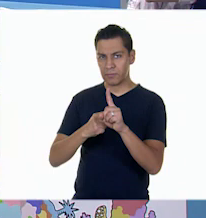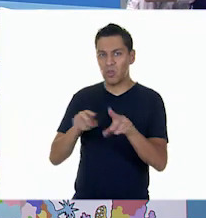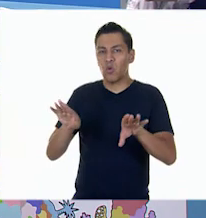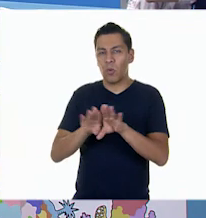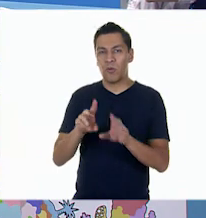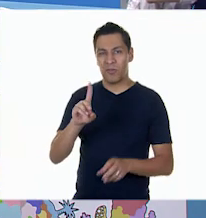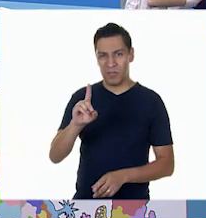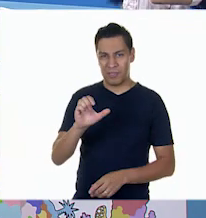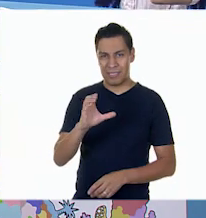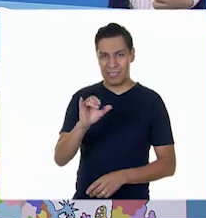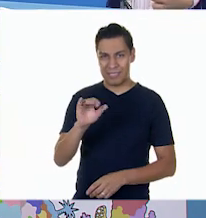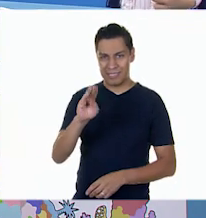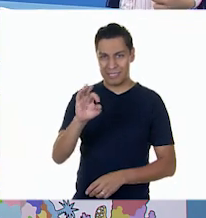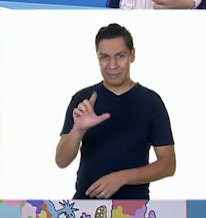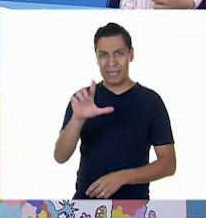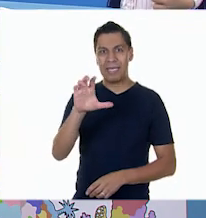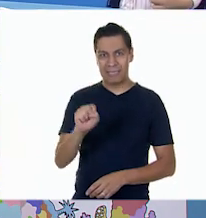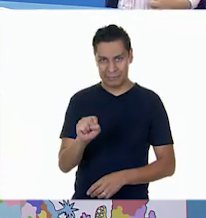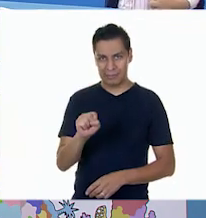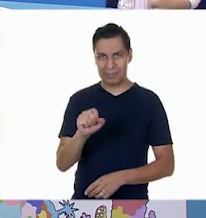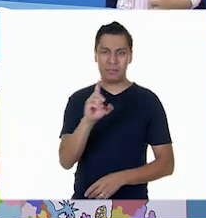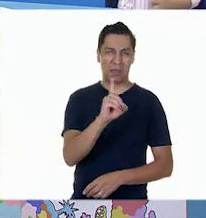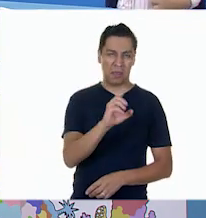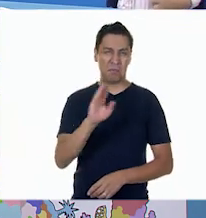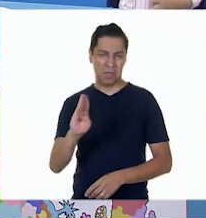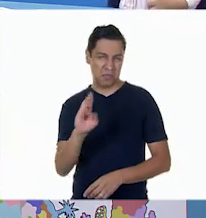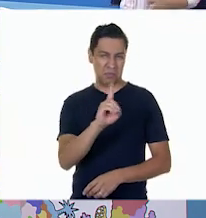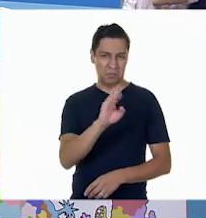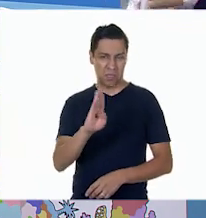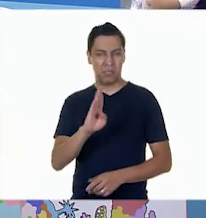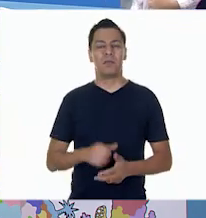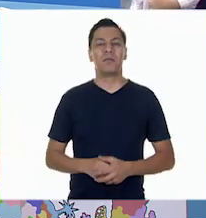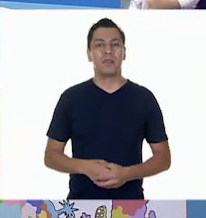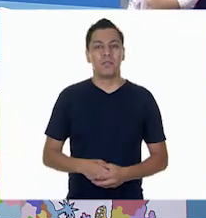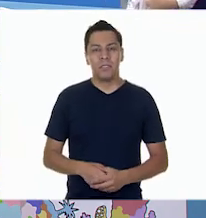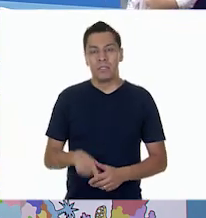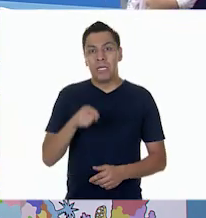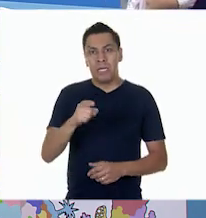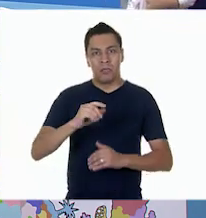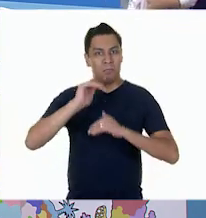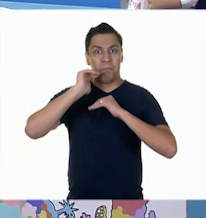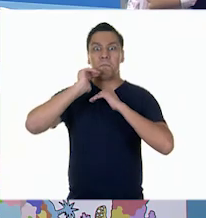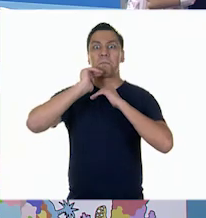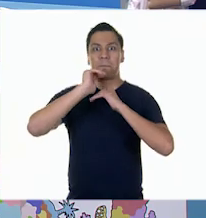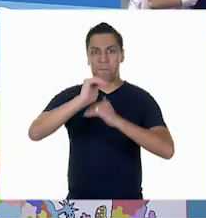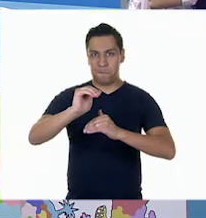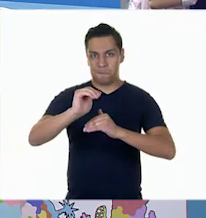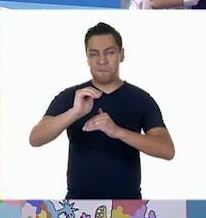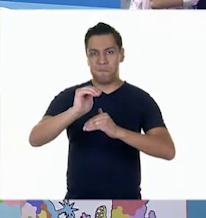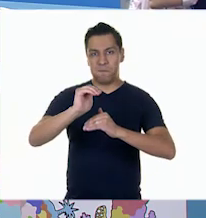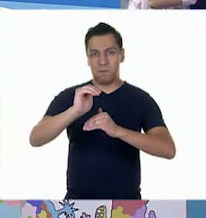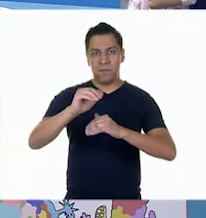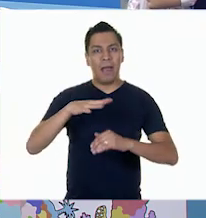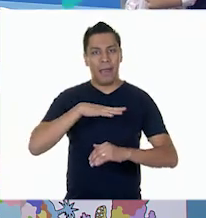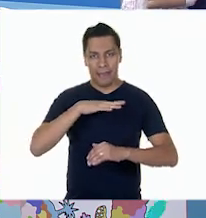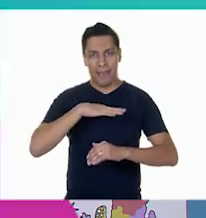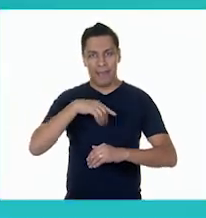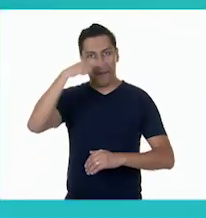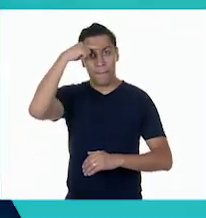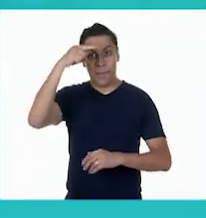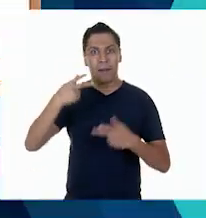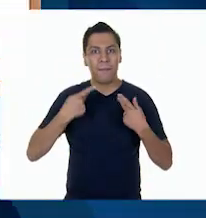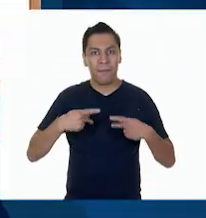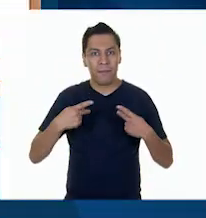protección auditiva de las personas, se han formulado regulaciones que limitan el nivel en las diferentes actividades que realizan los seres